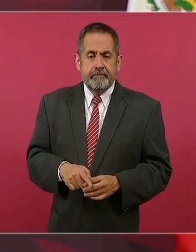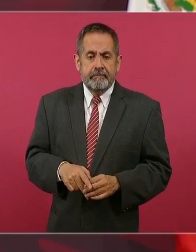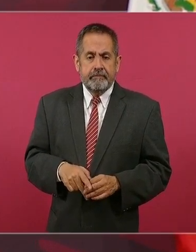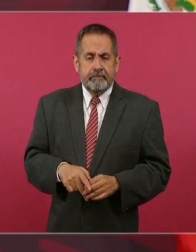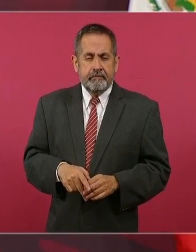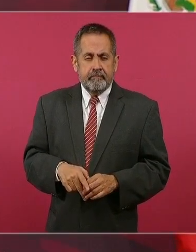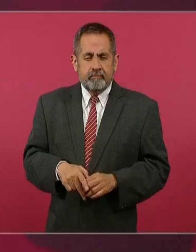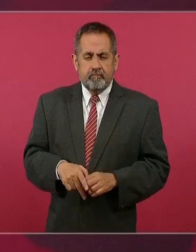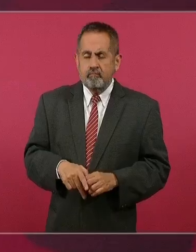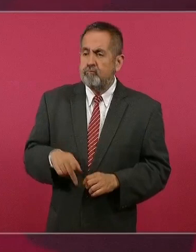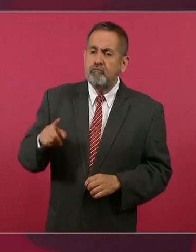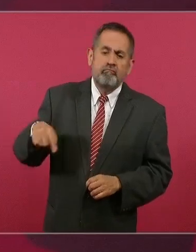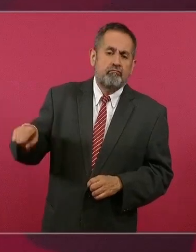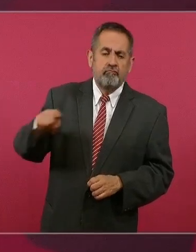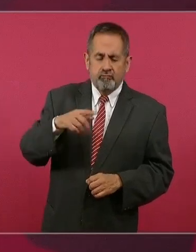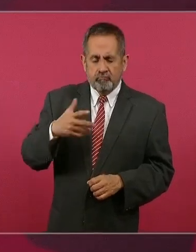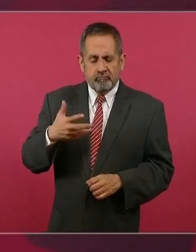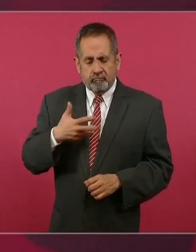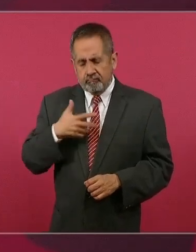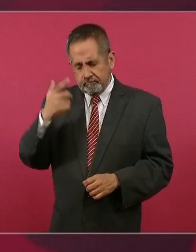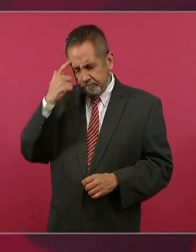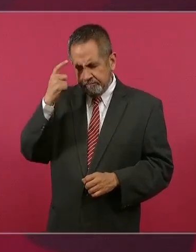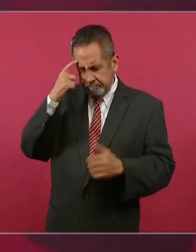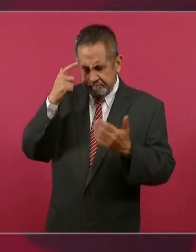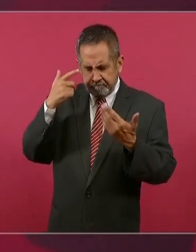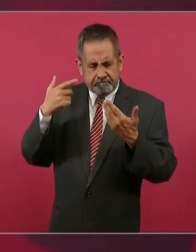tienen una actitud fresca, ¿no?